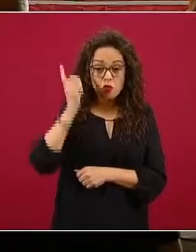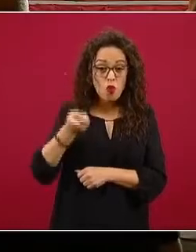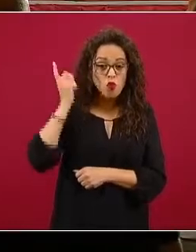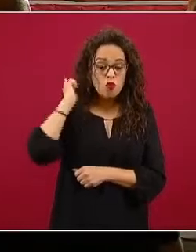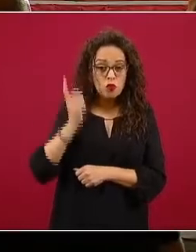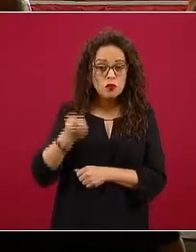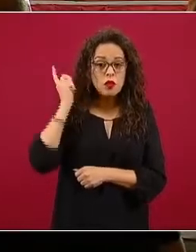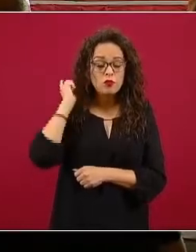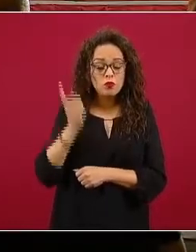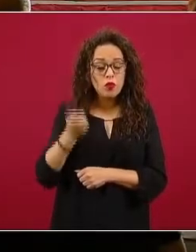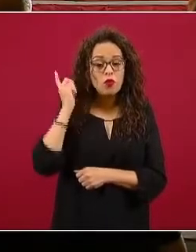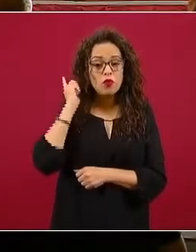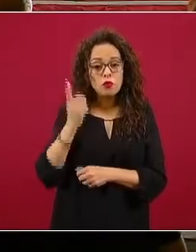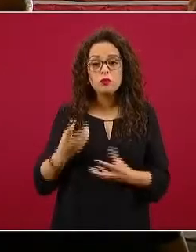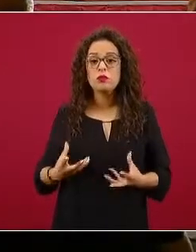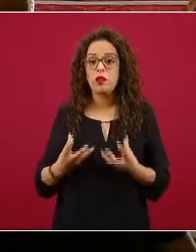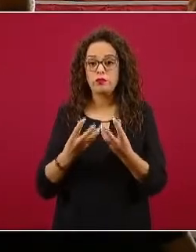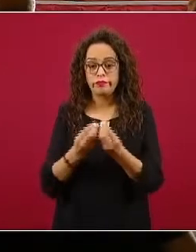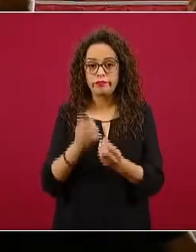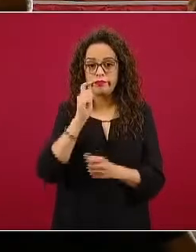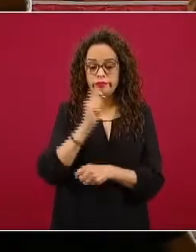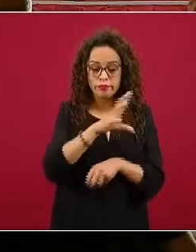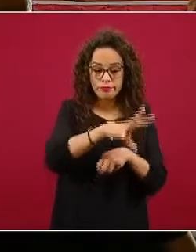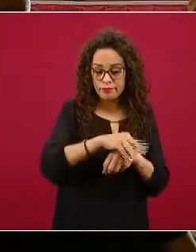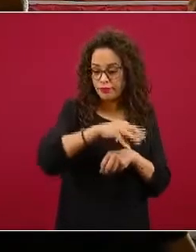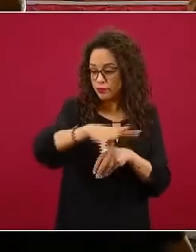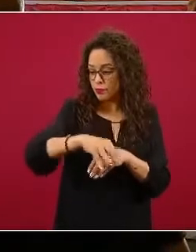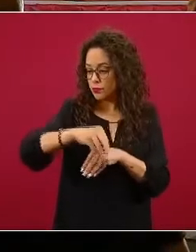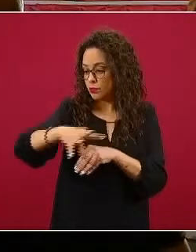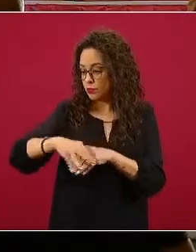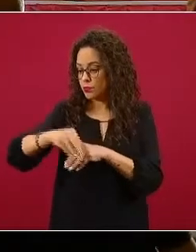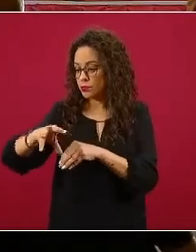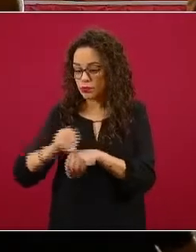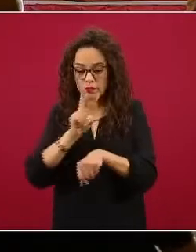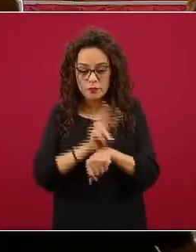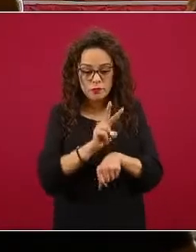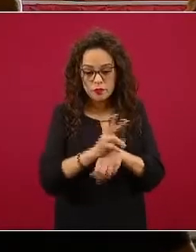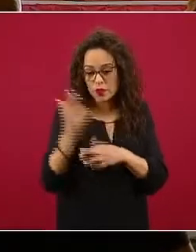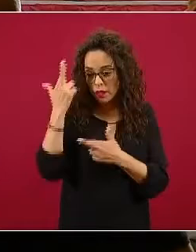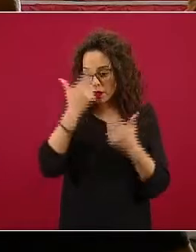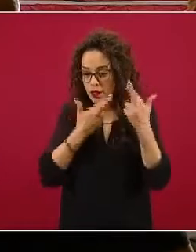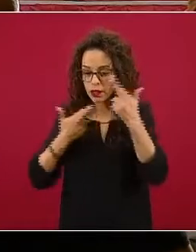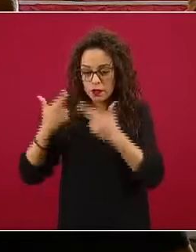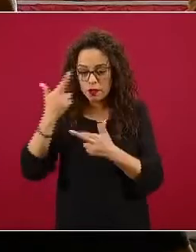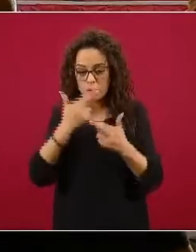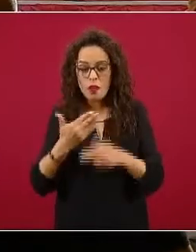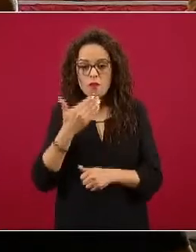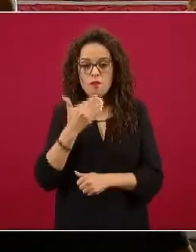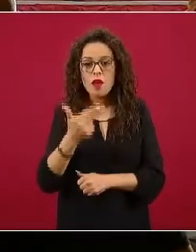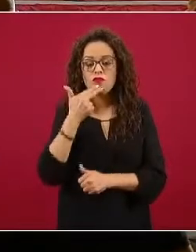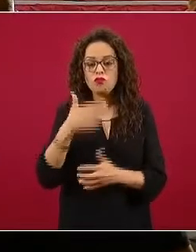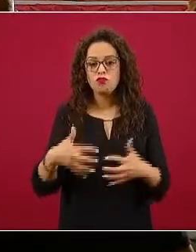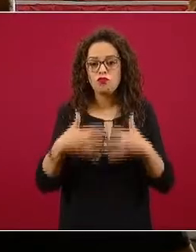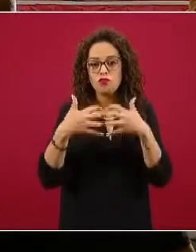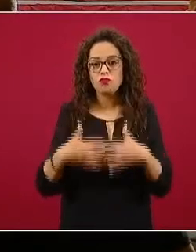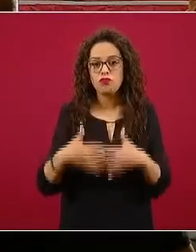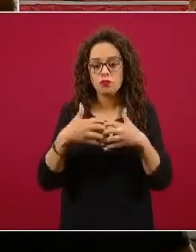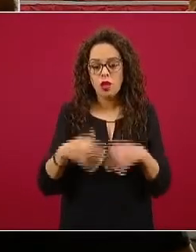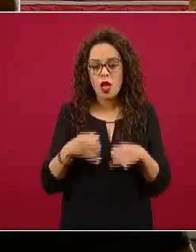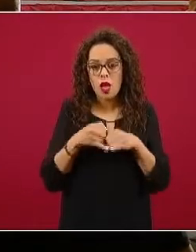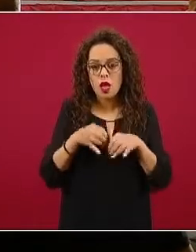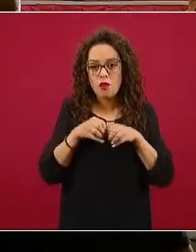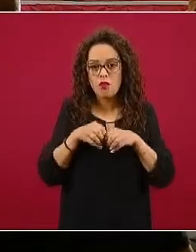detrás de la escena, compilando e integrando y supervisando el buen funcionamiento del flujo